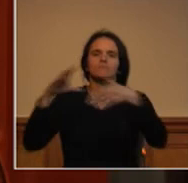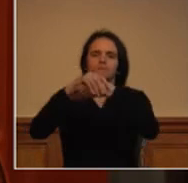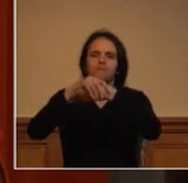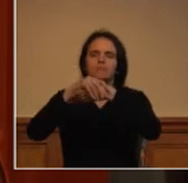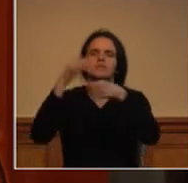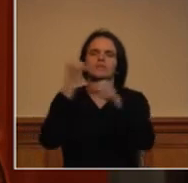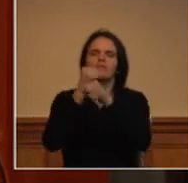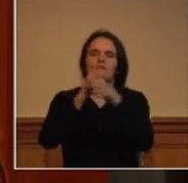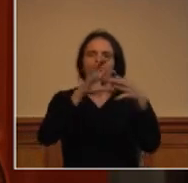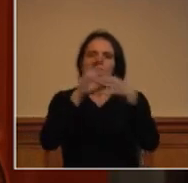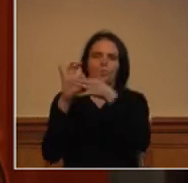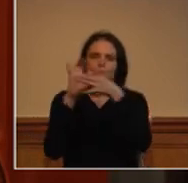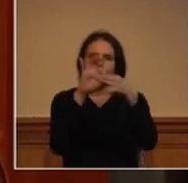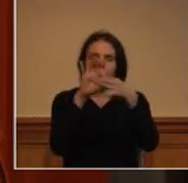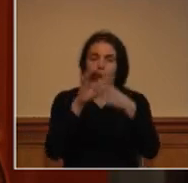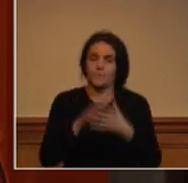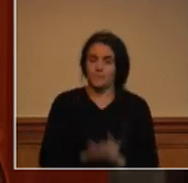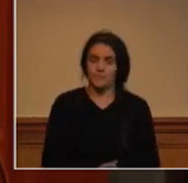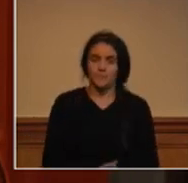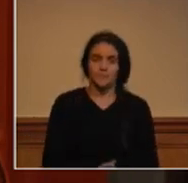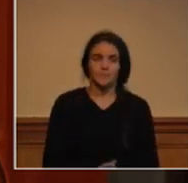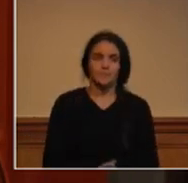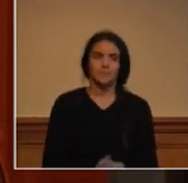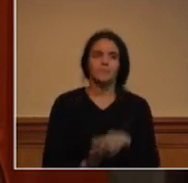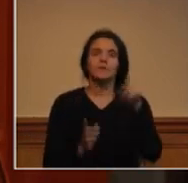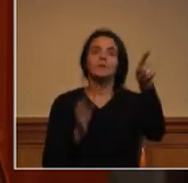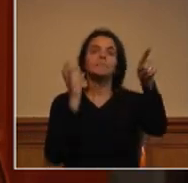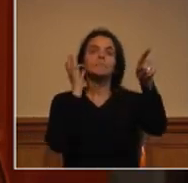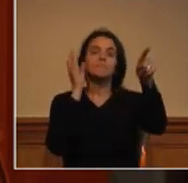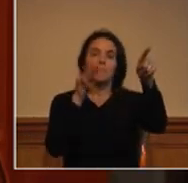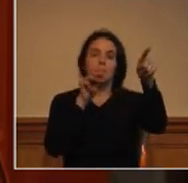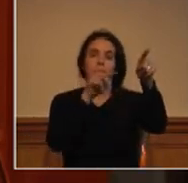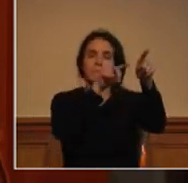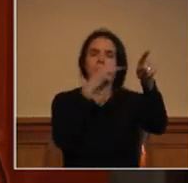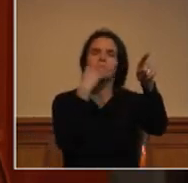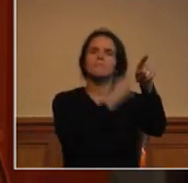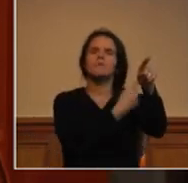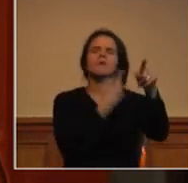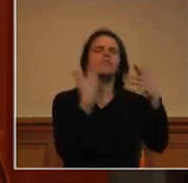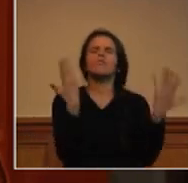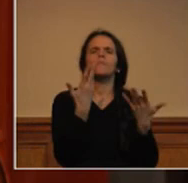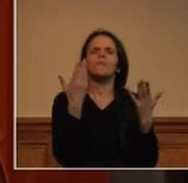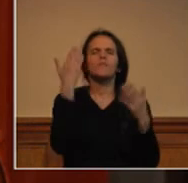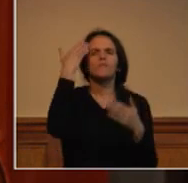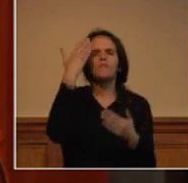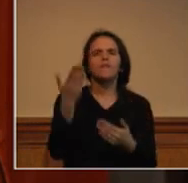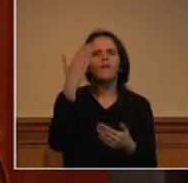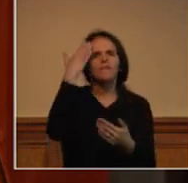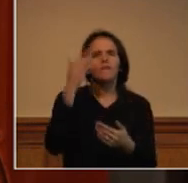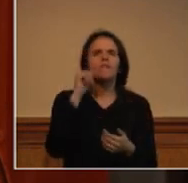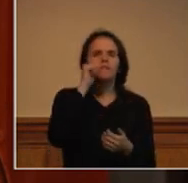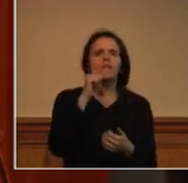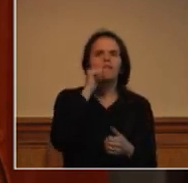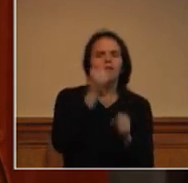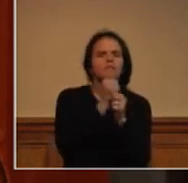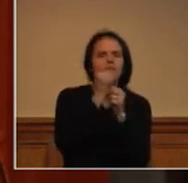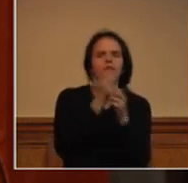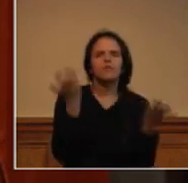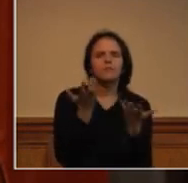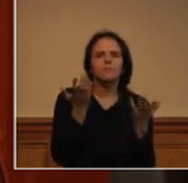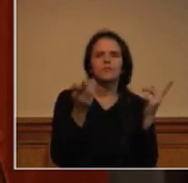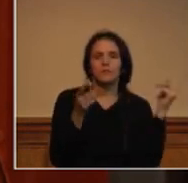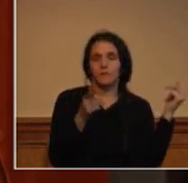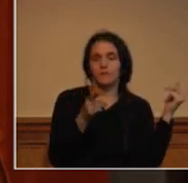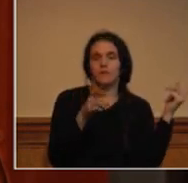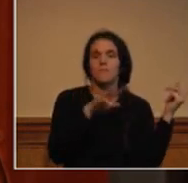un trabajo mancomunado. ¿Y cuánto más o menos es el tiempo que se debe trabajar diariamente? Lo que nosotros recomendamos